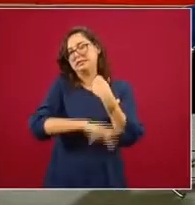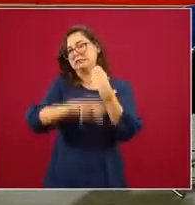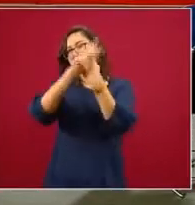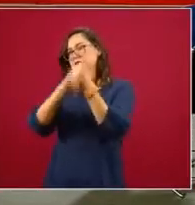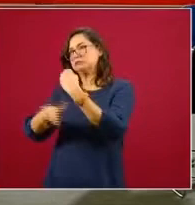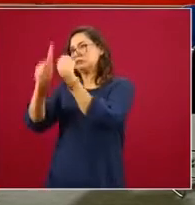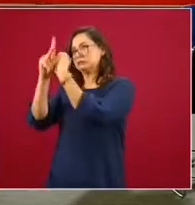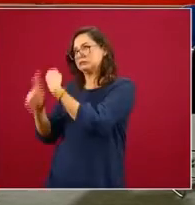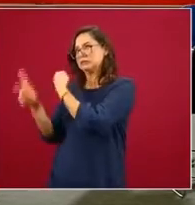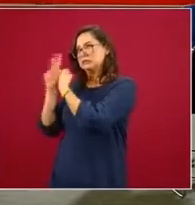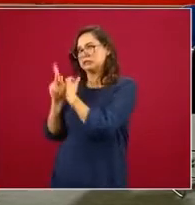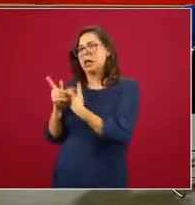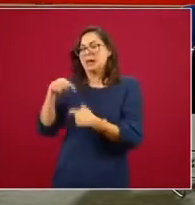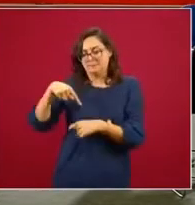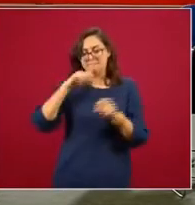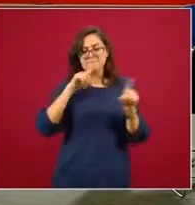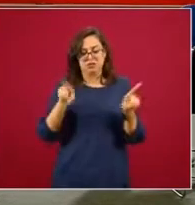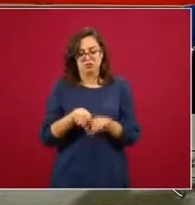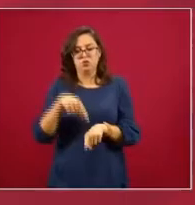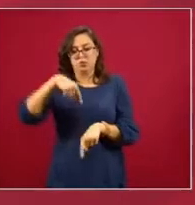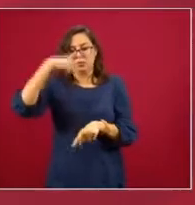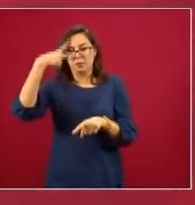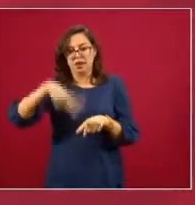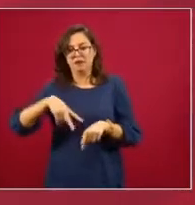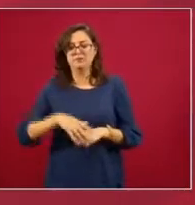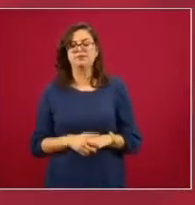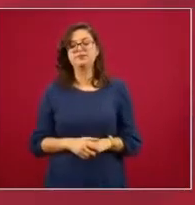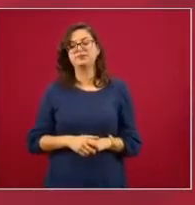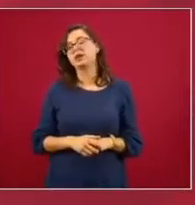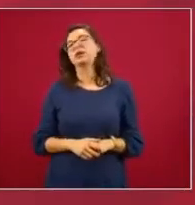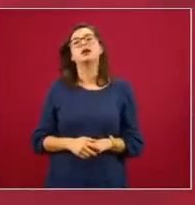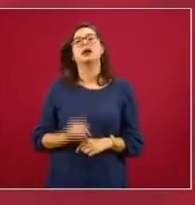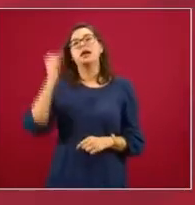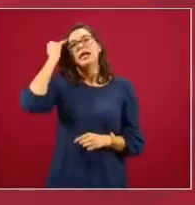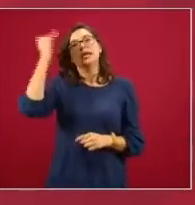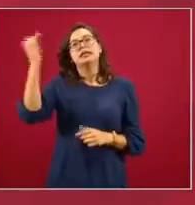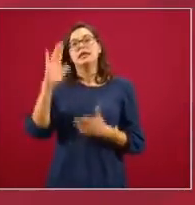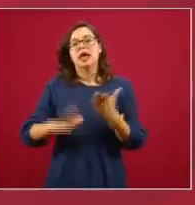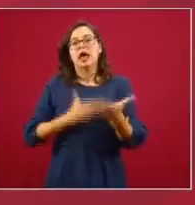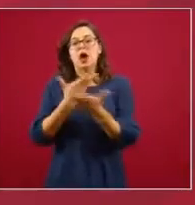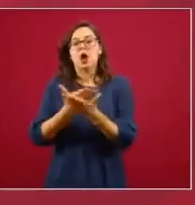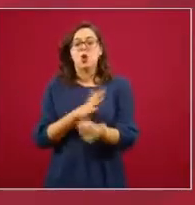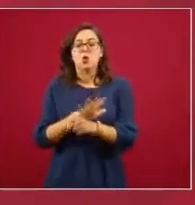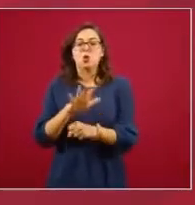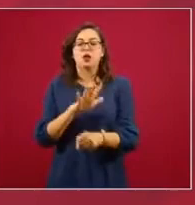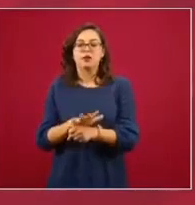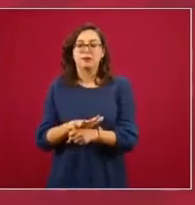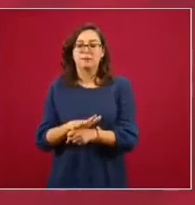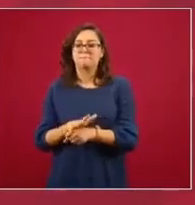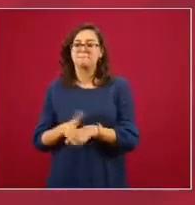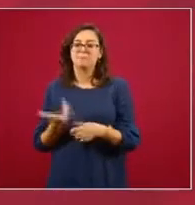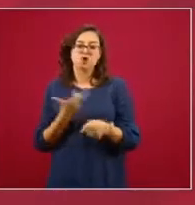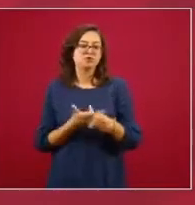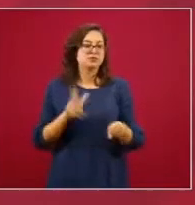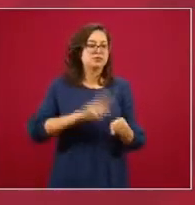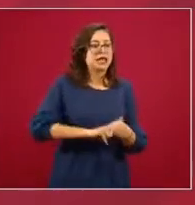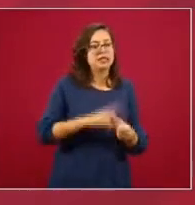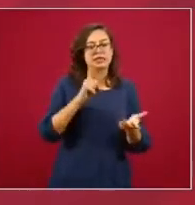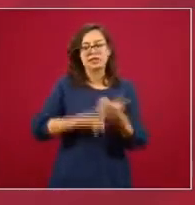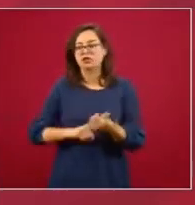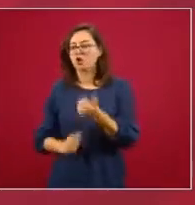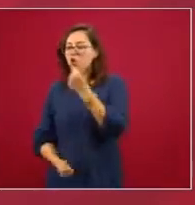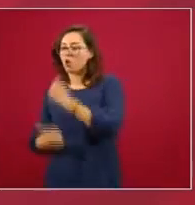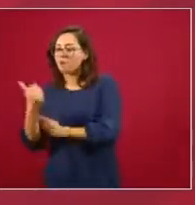sincrónicamente cuando lo adoptó México. La teoría lo que planteaba es que eso iba a estimular competencia en términos